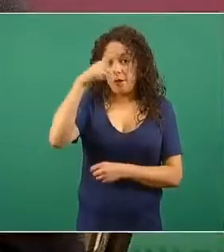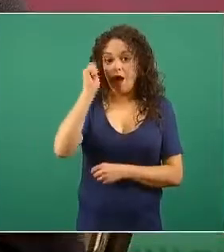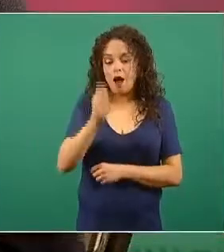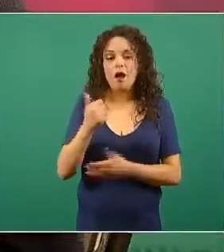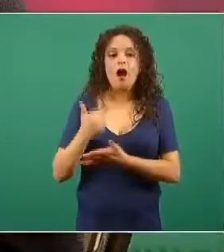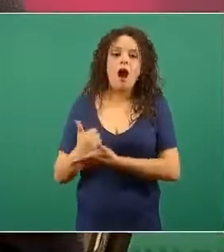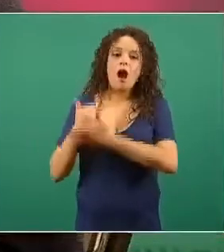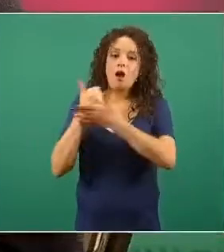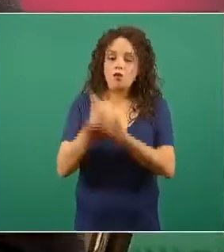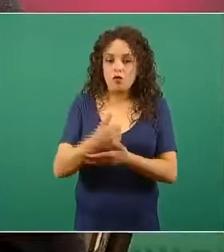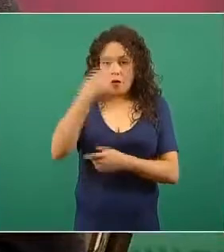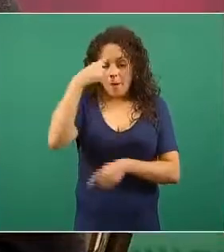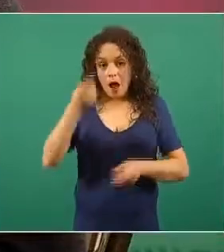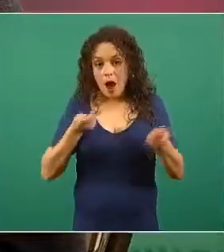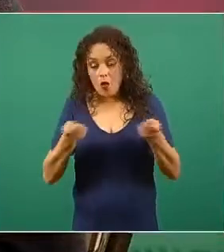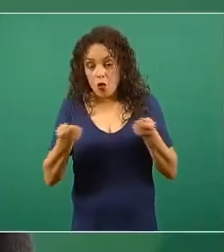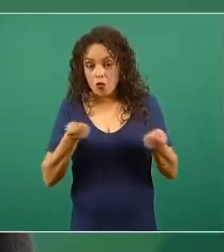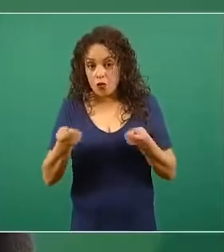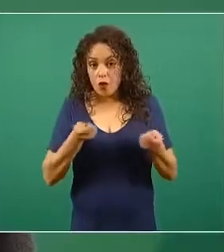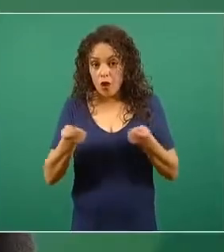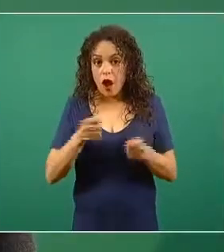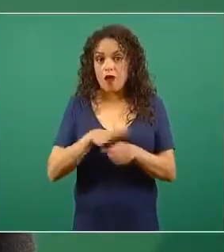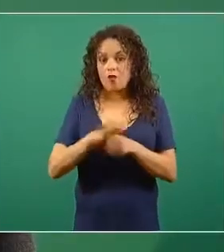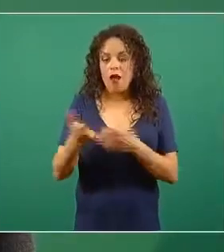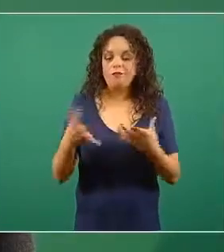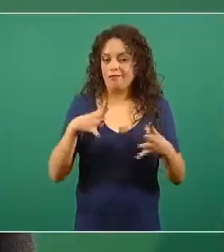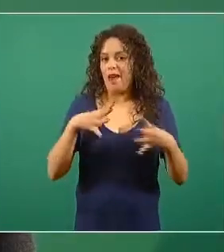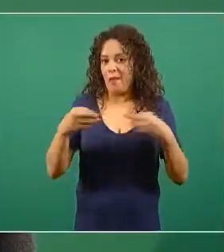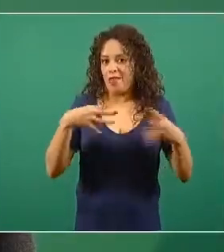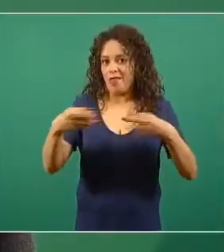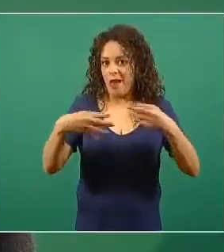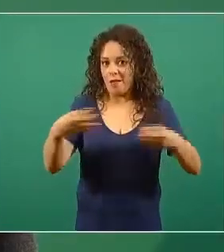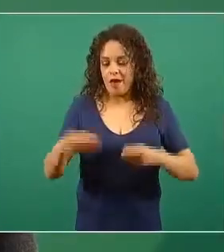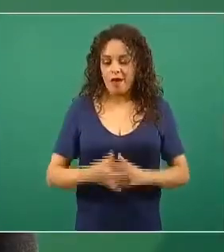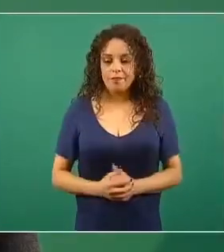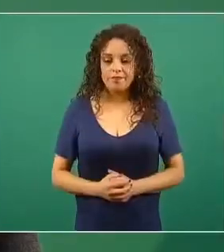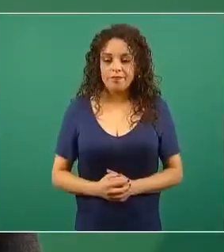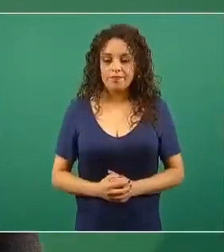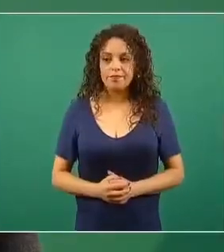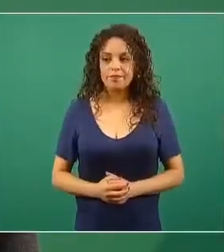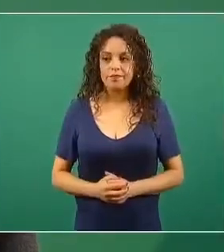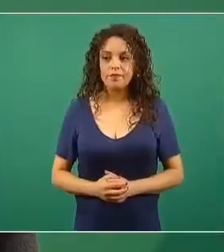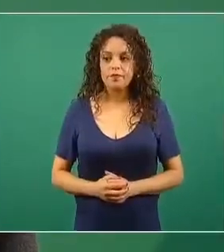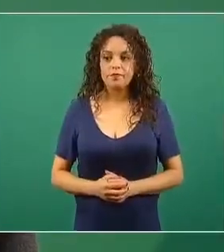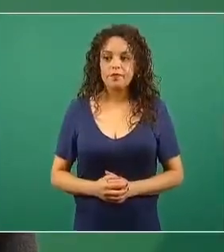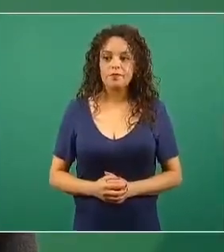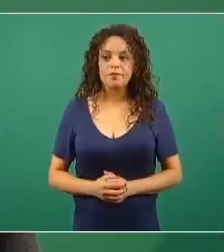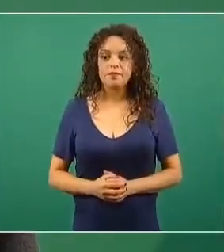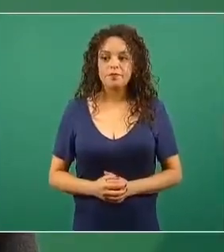contribuir a controlar en su momento determinado la epidemia. Obviamente un factor